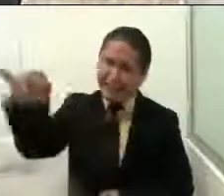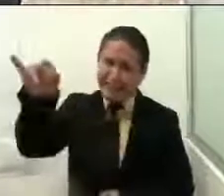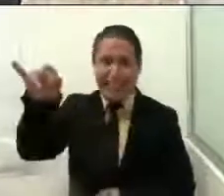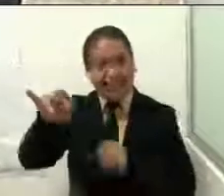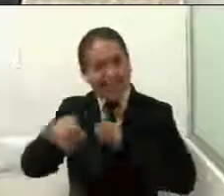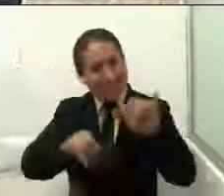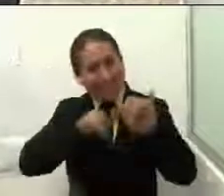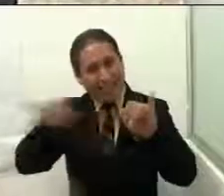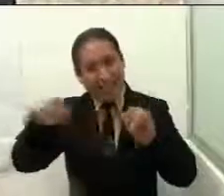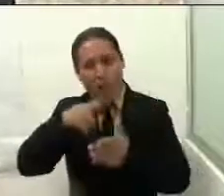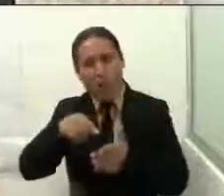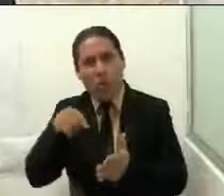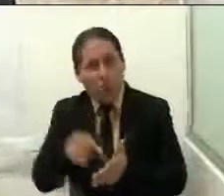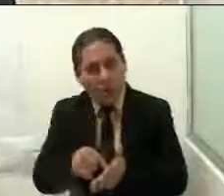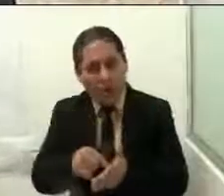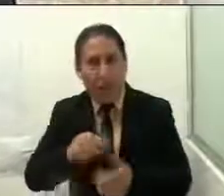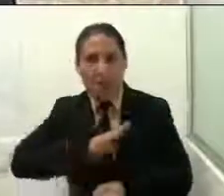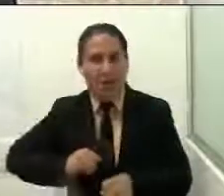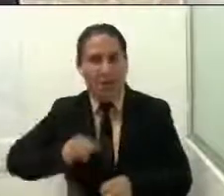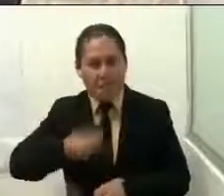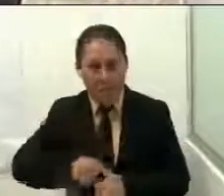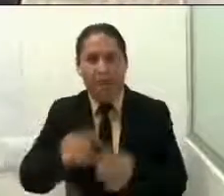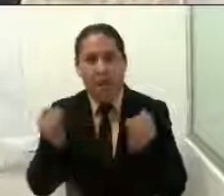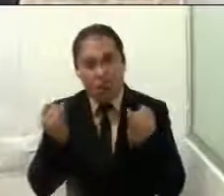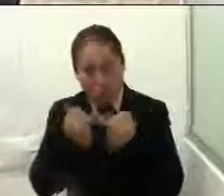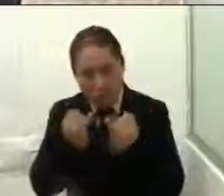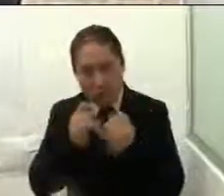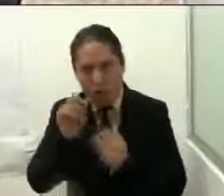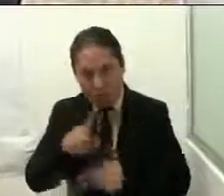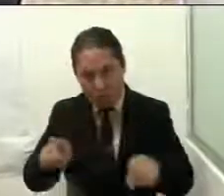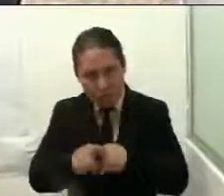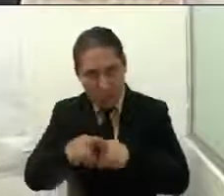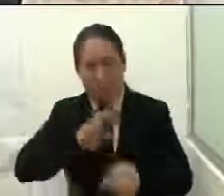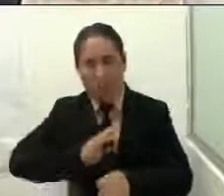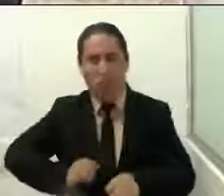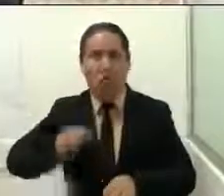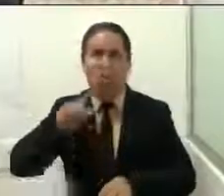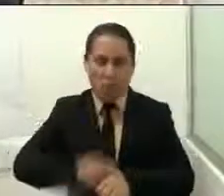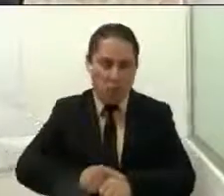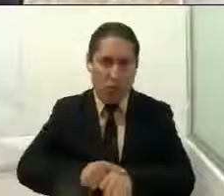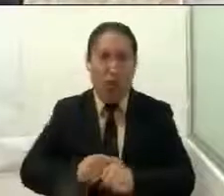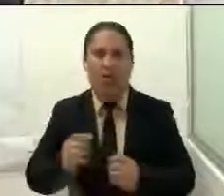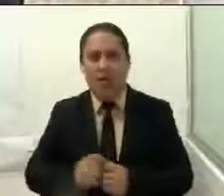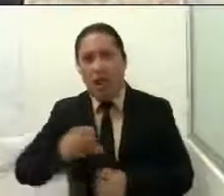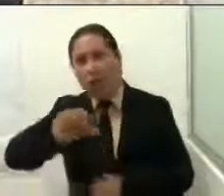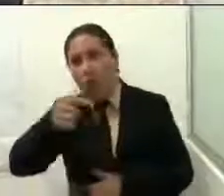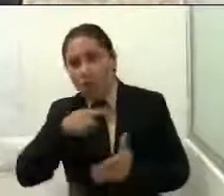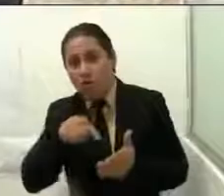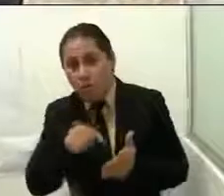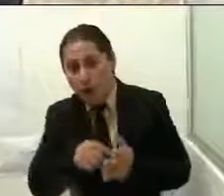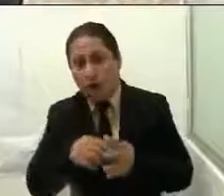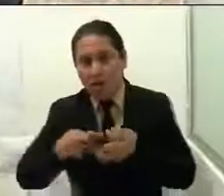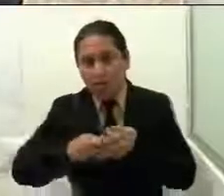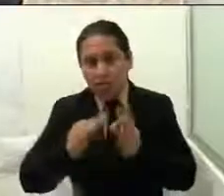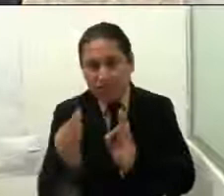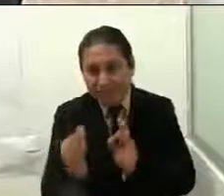y no solo los municipios sino que de allí de los municipios nos vamos a las localidades a las